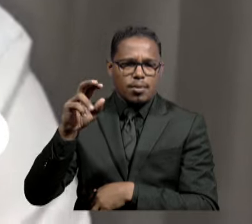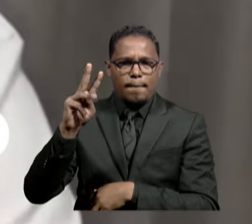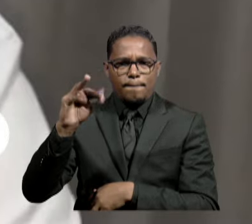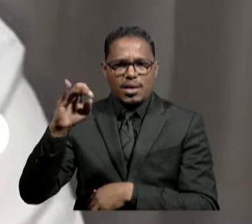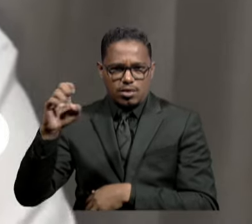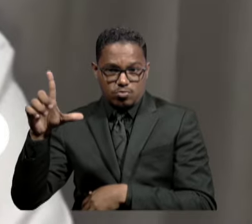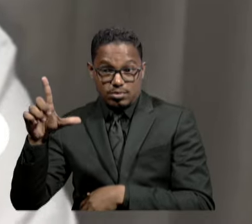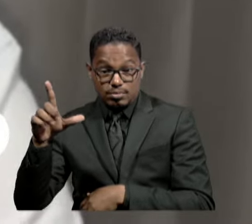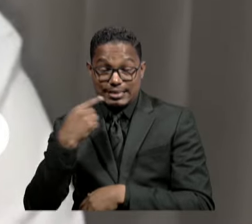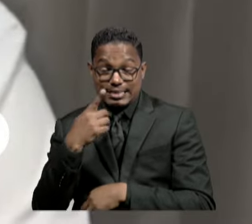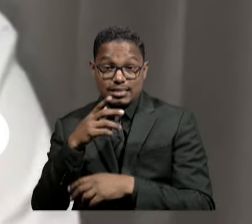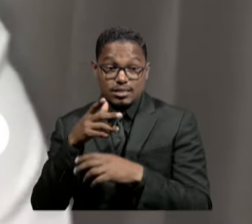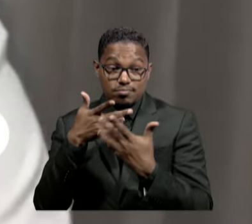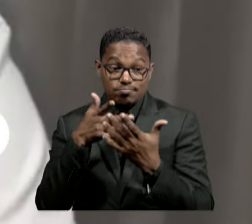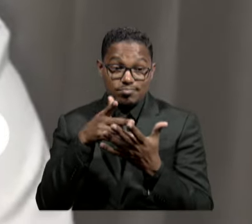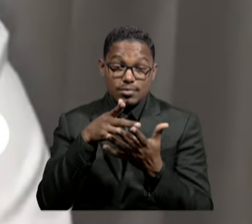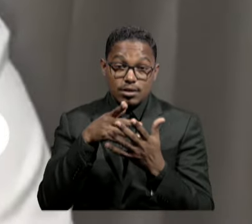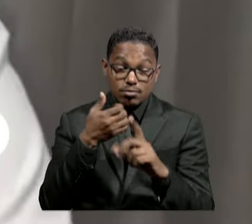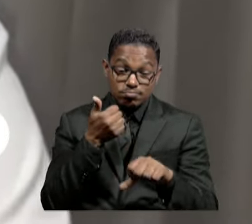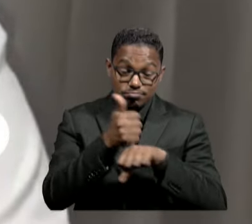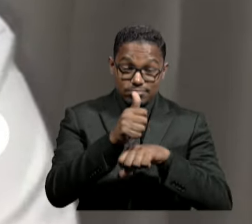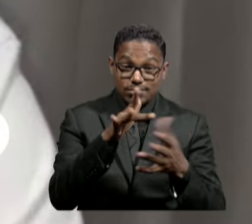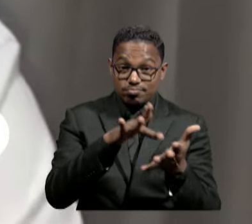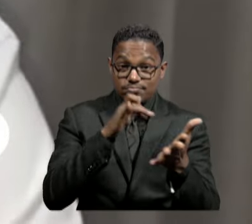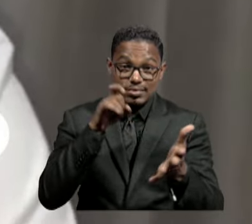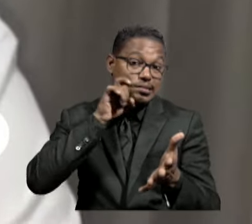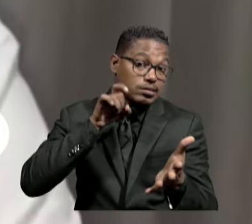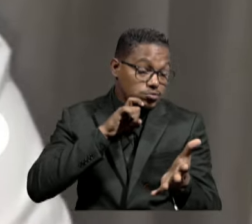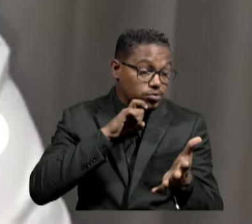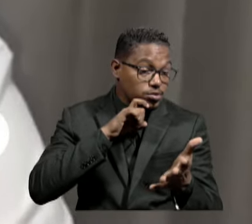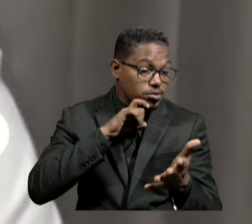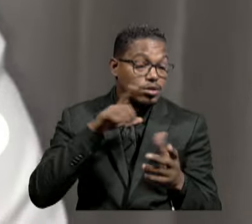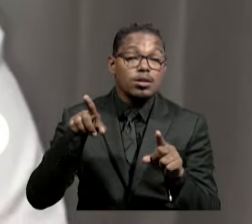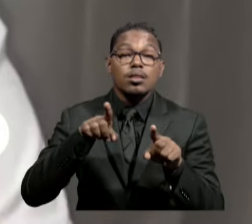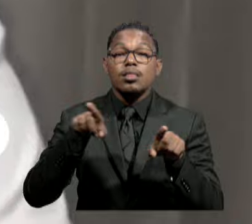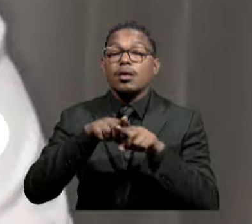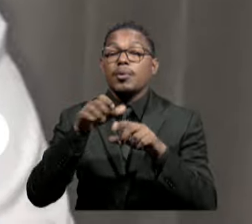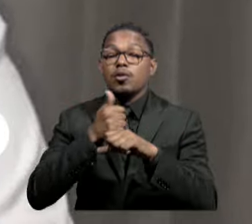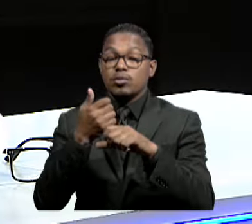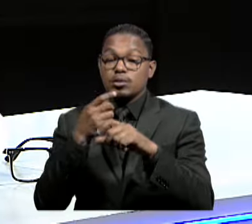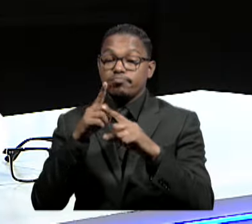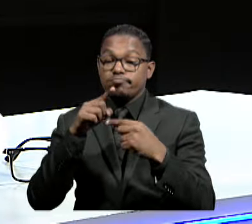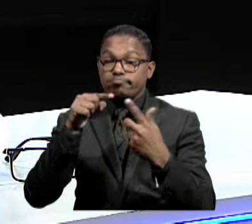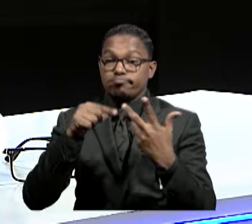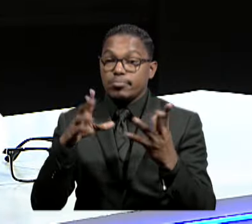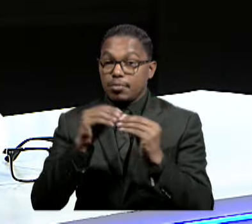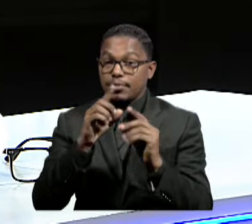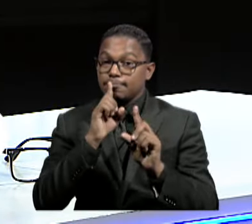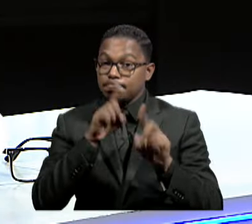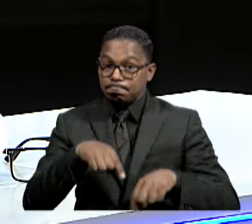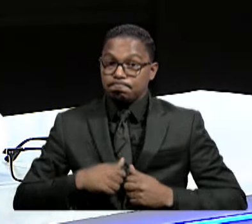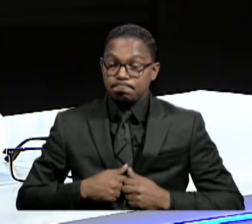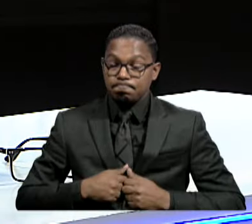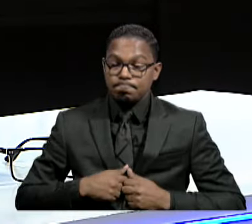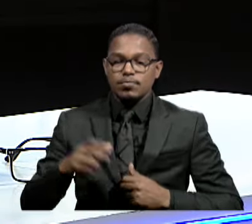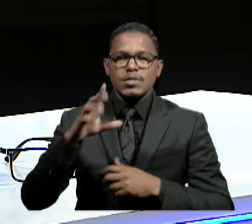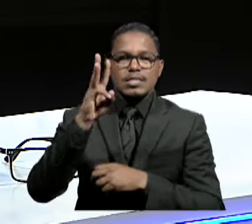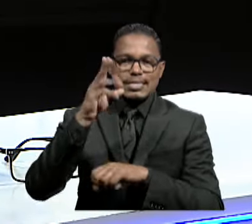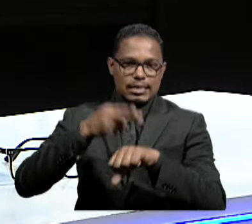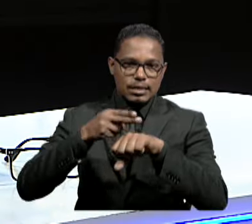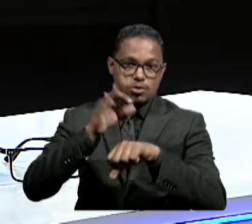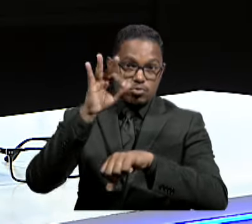presunta agresión sexual. Contra él, pues pesan también otros importantes cargos. Tendremos más detalles a las 6 de la tarde y 9 de